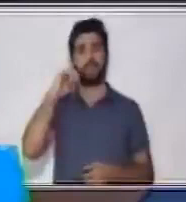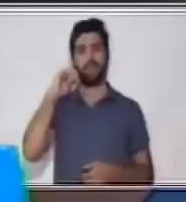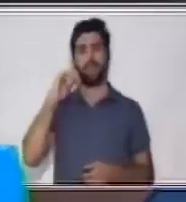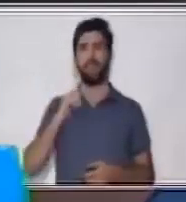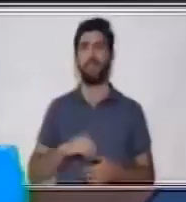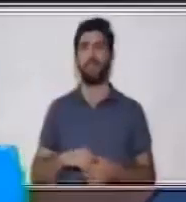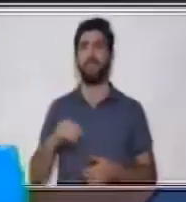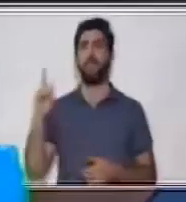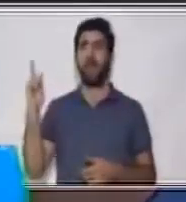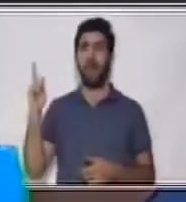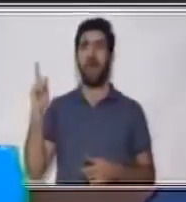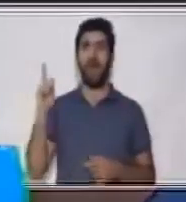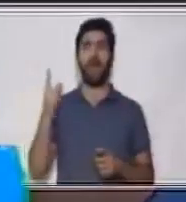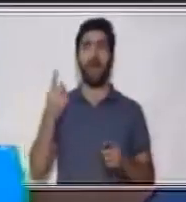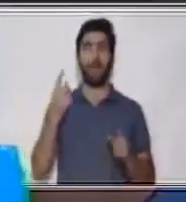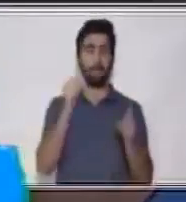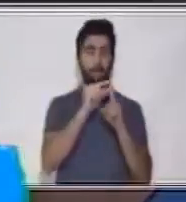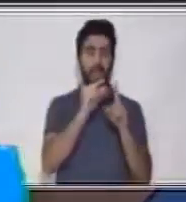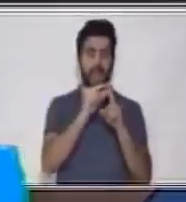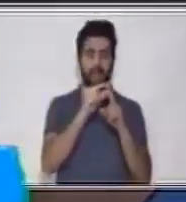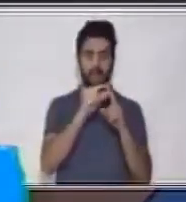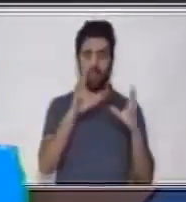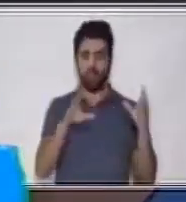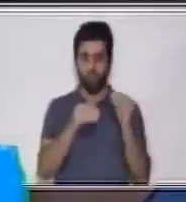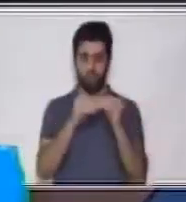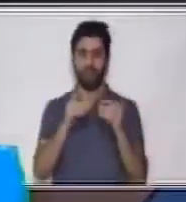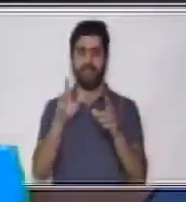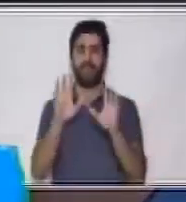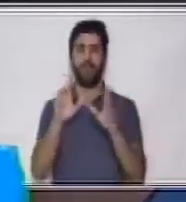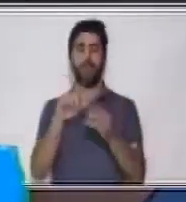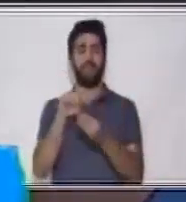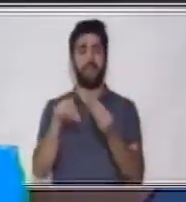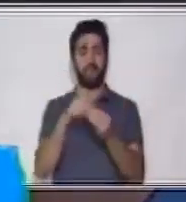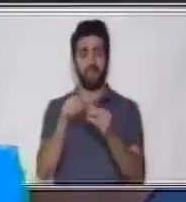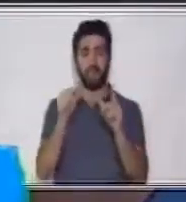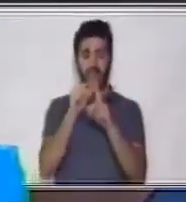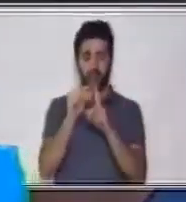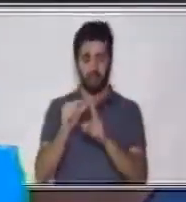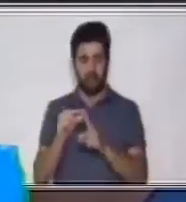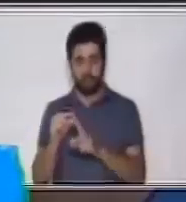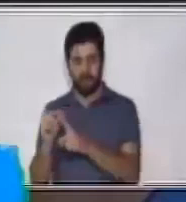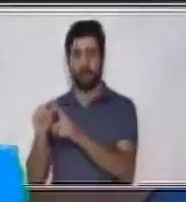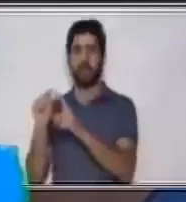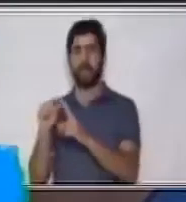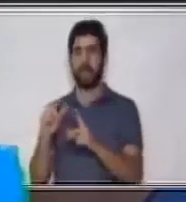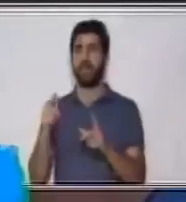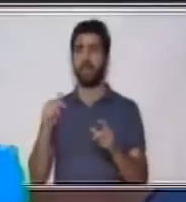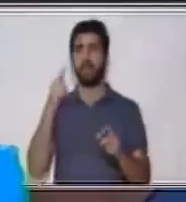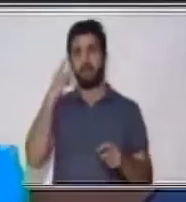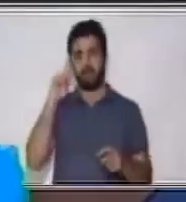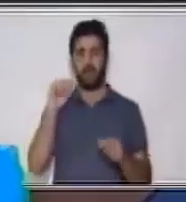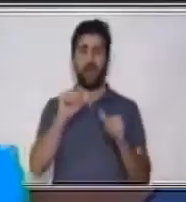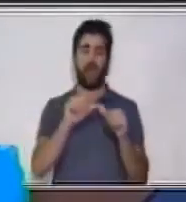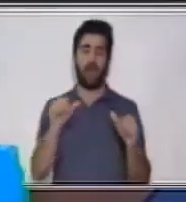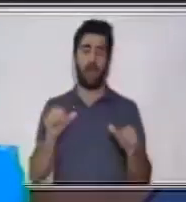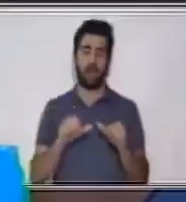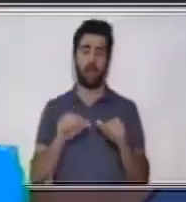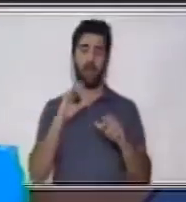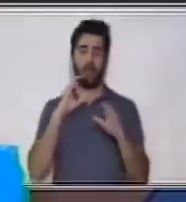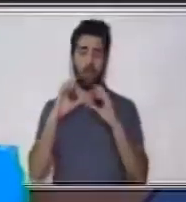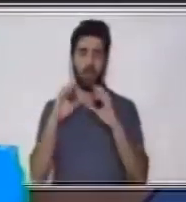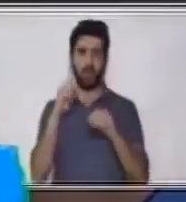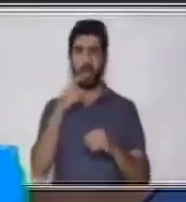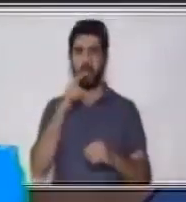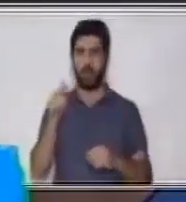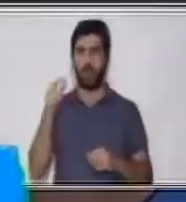Generación de familias de palabras y campos semánticos del área de comunicación y lenguaje